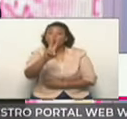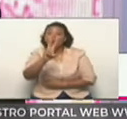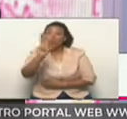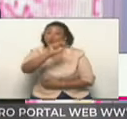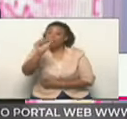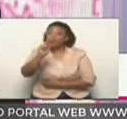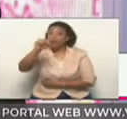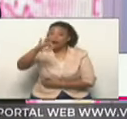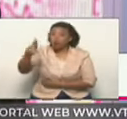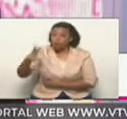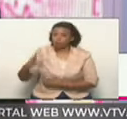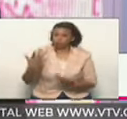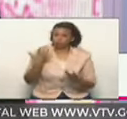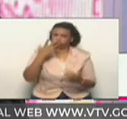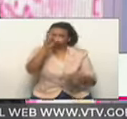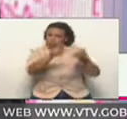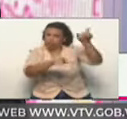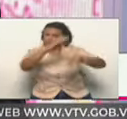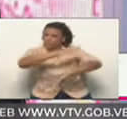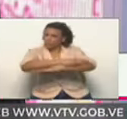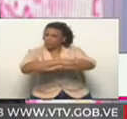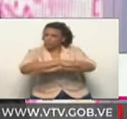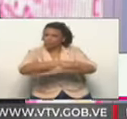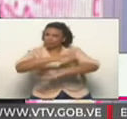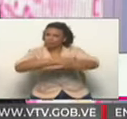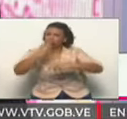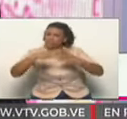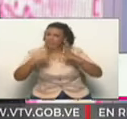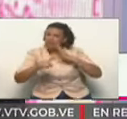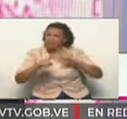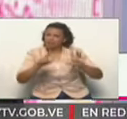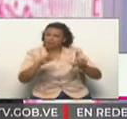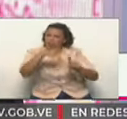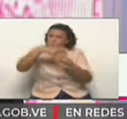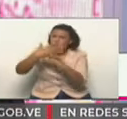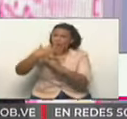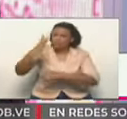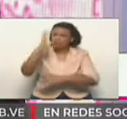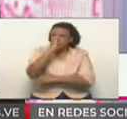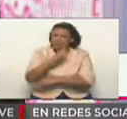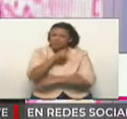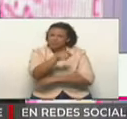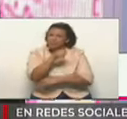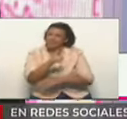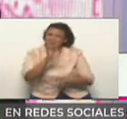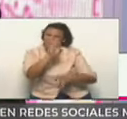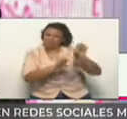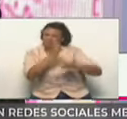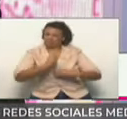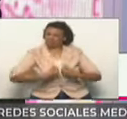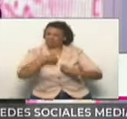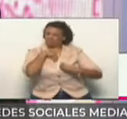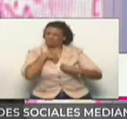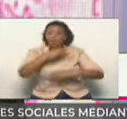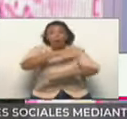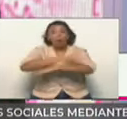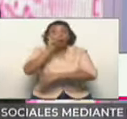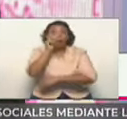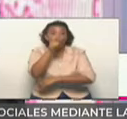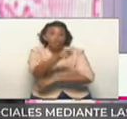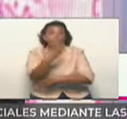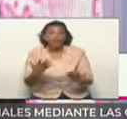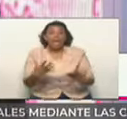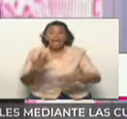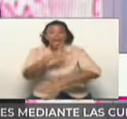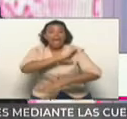Brasil por distintos sectores de la sociedad brasilera. Y el señor, que había sido el